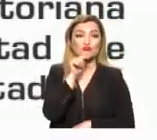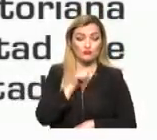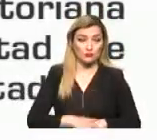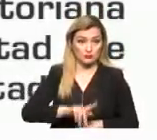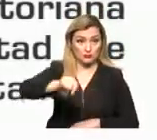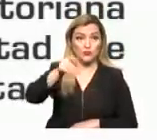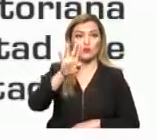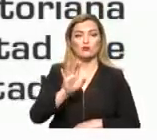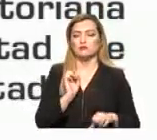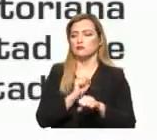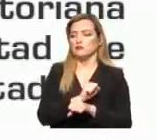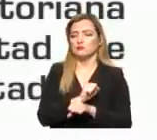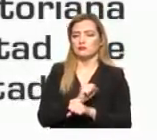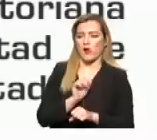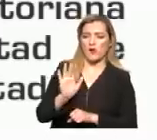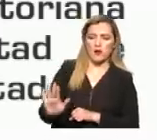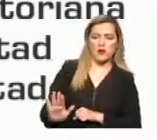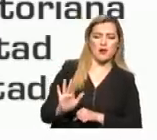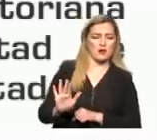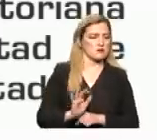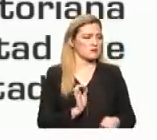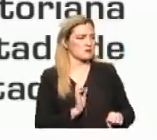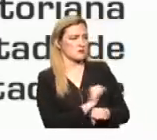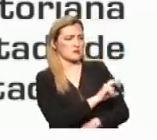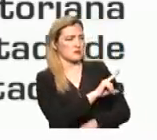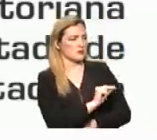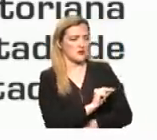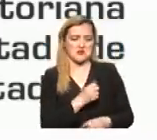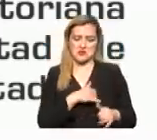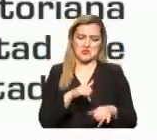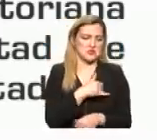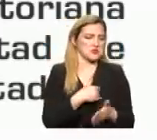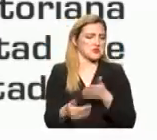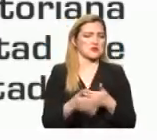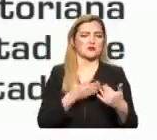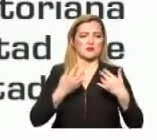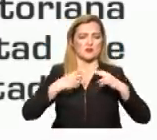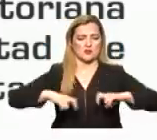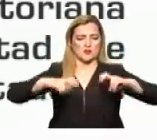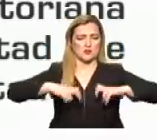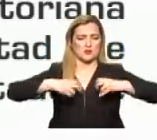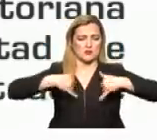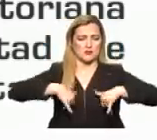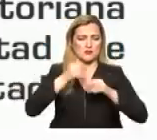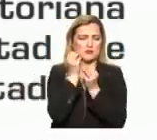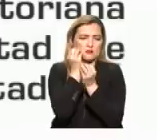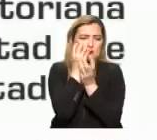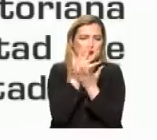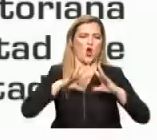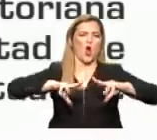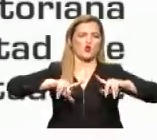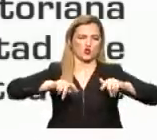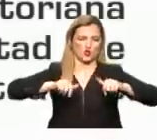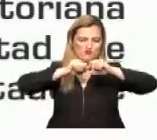Teleamazonas rechaza cualquier tipo de amedrentamiento y deja claro que seguiremos informando e investigando los actos de corrupción que se suscitan en el